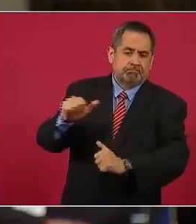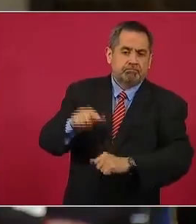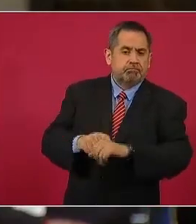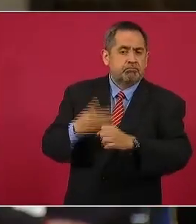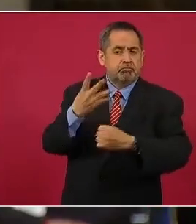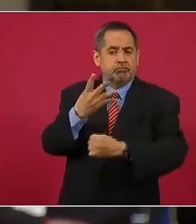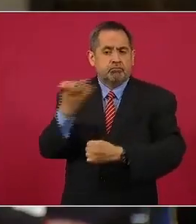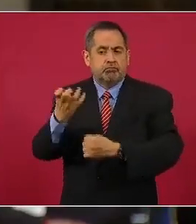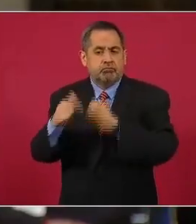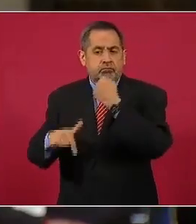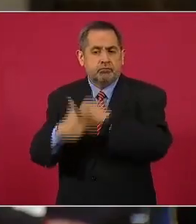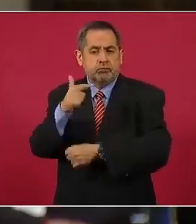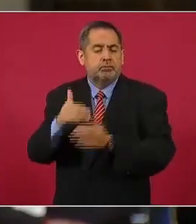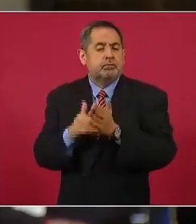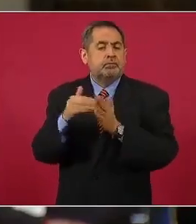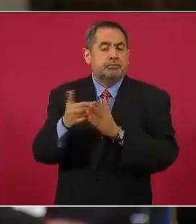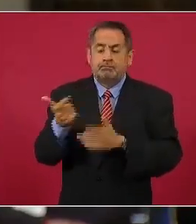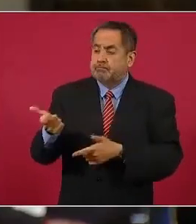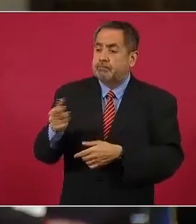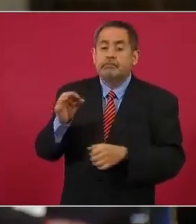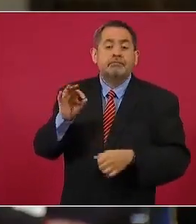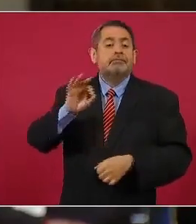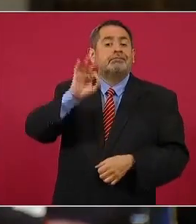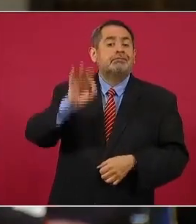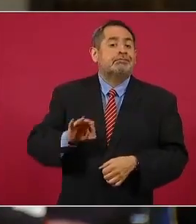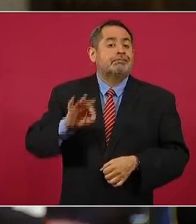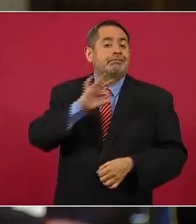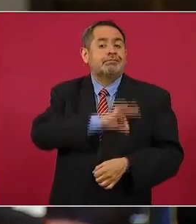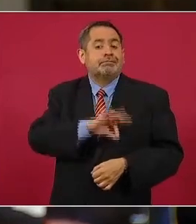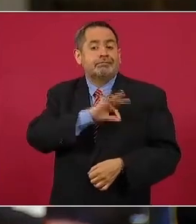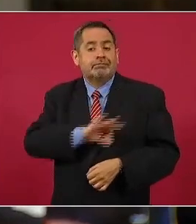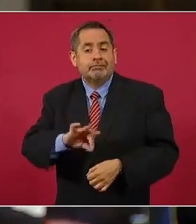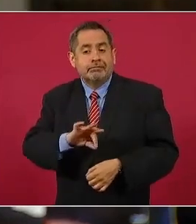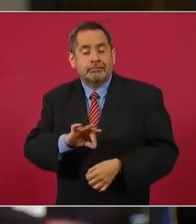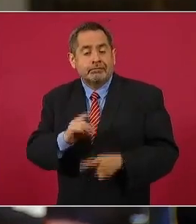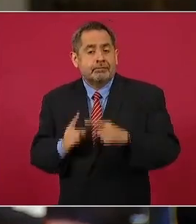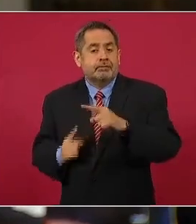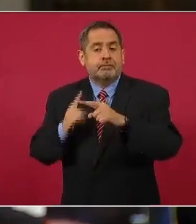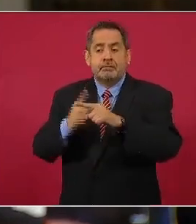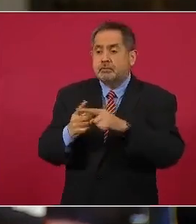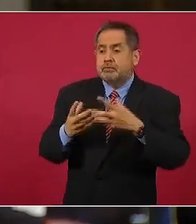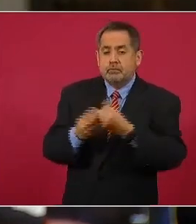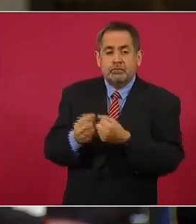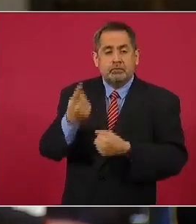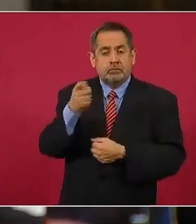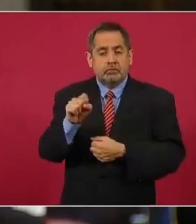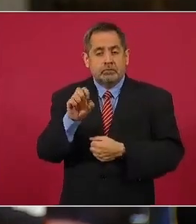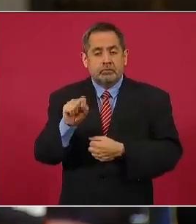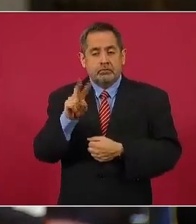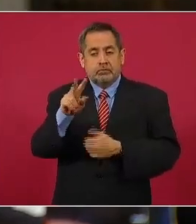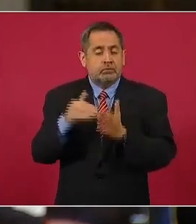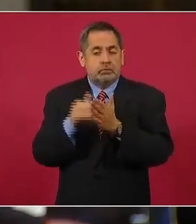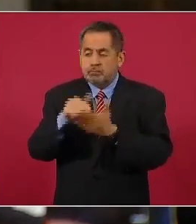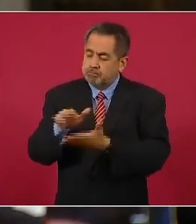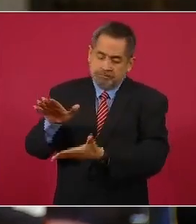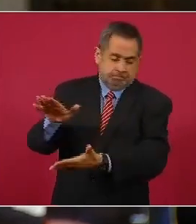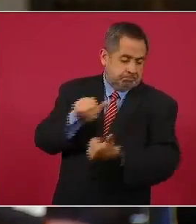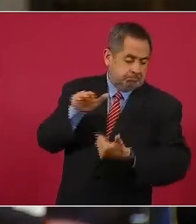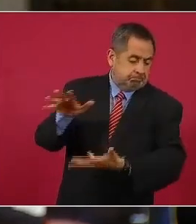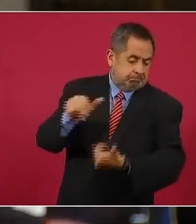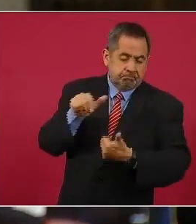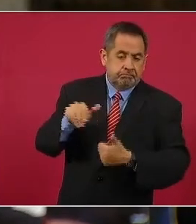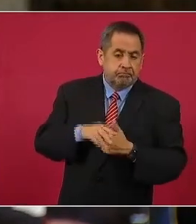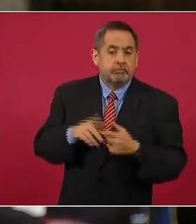412 millones de pesos de intereses, solamente 162 millones, además